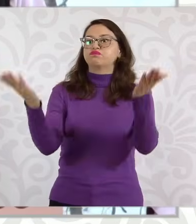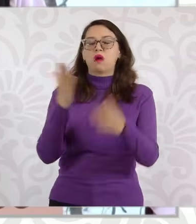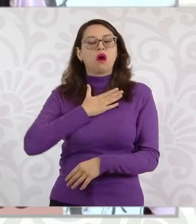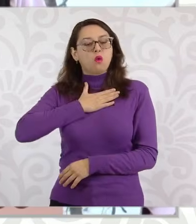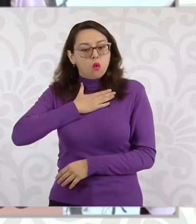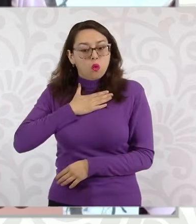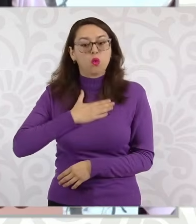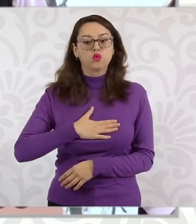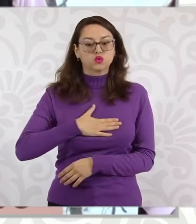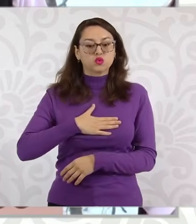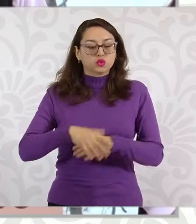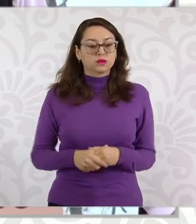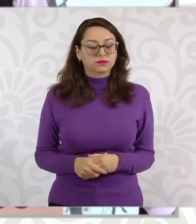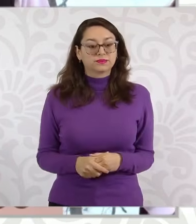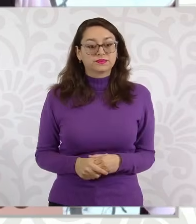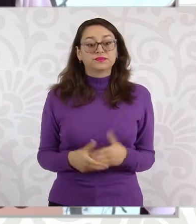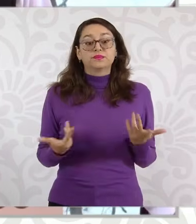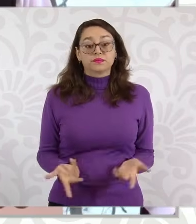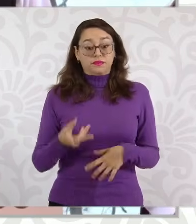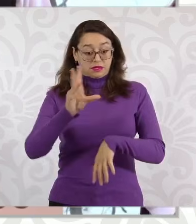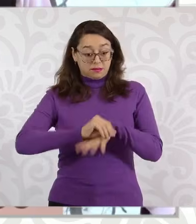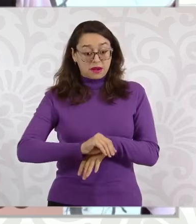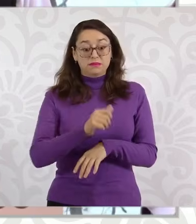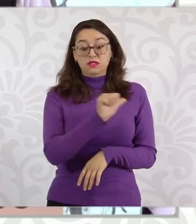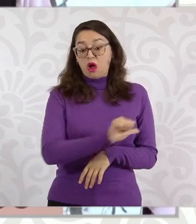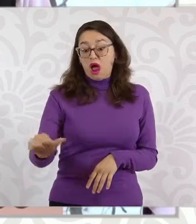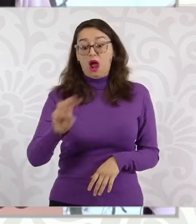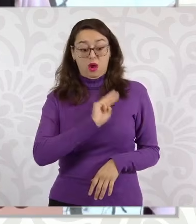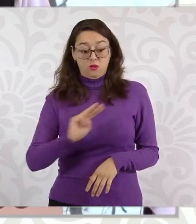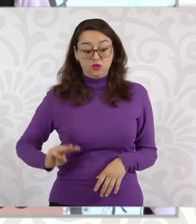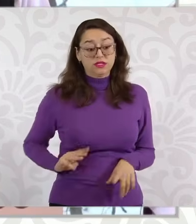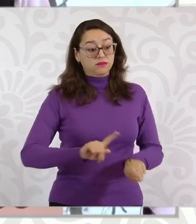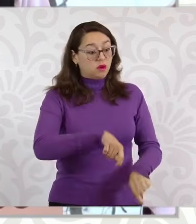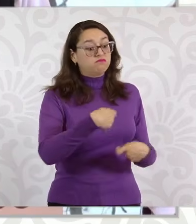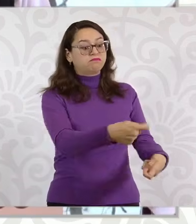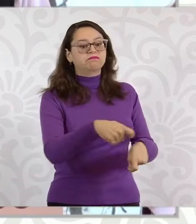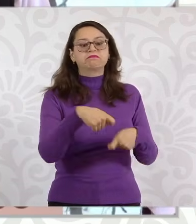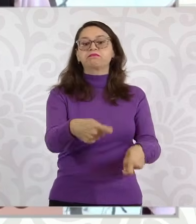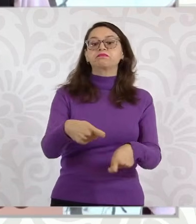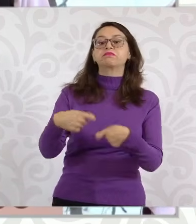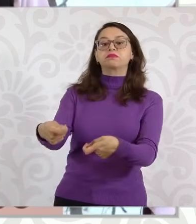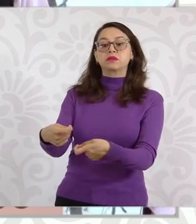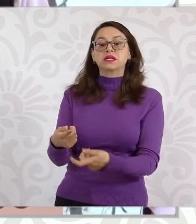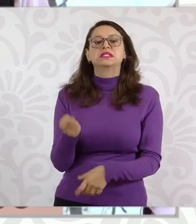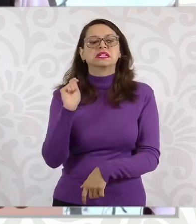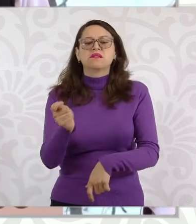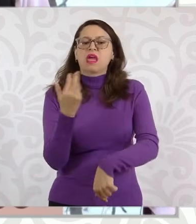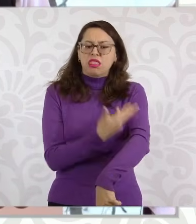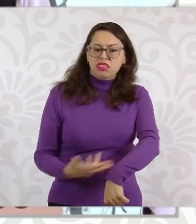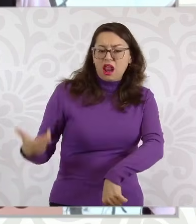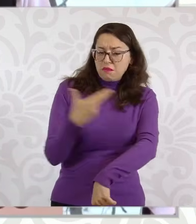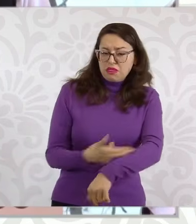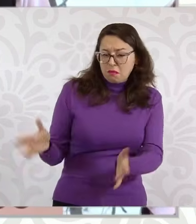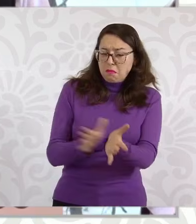hídrica. La entrega de estos títulos de asignación a nuestras ciudades no es un simple trámite